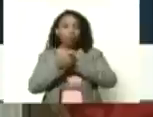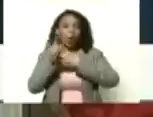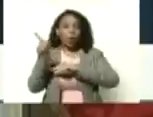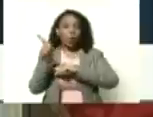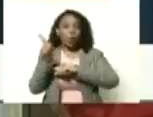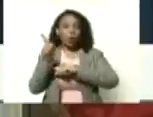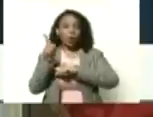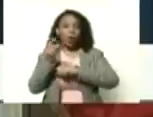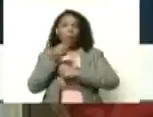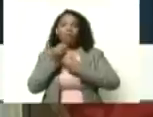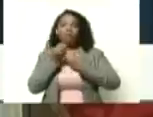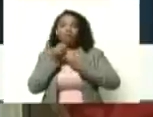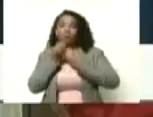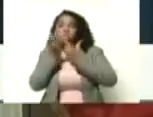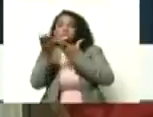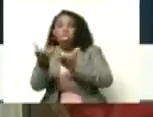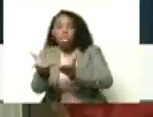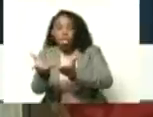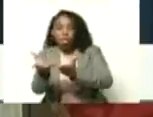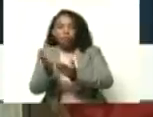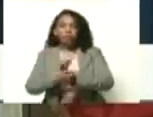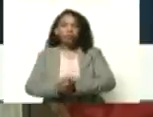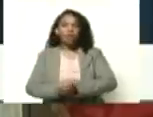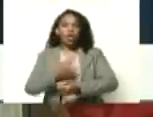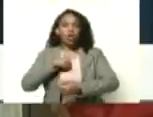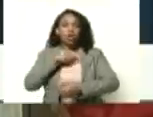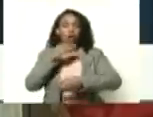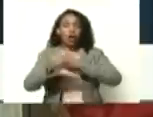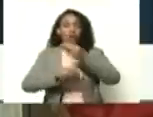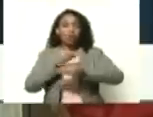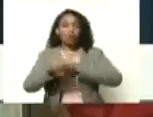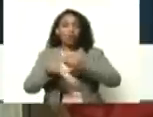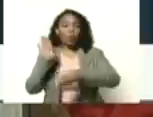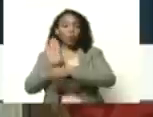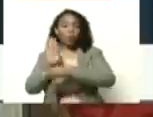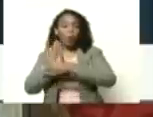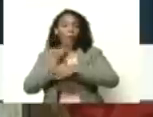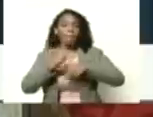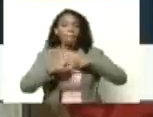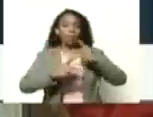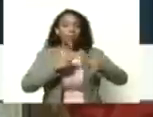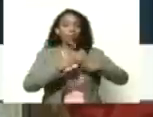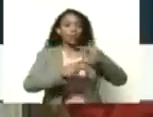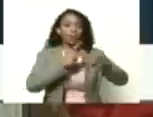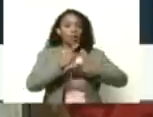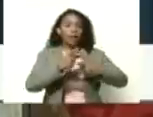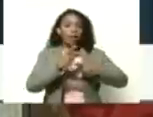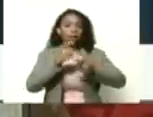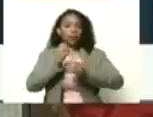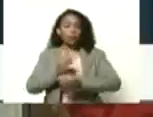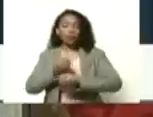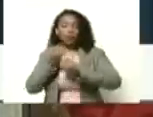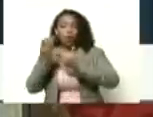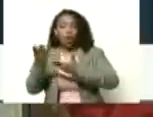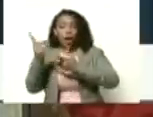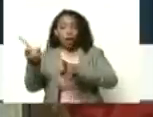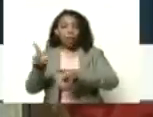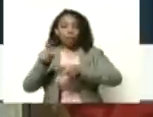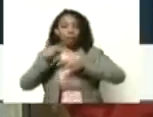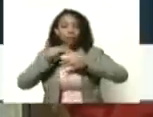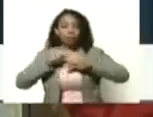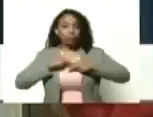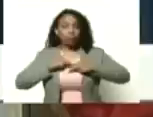delator le ofrecimos la garantía procesal de la delación la cual él aceptó